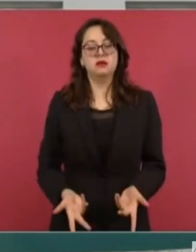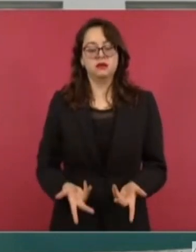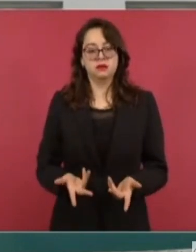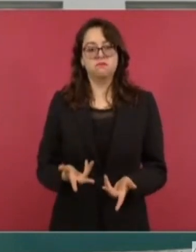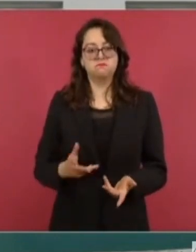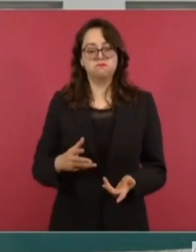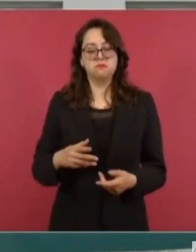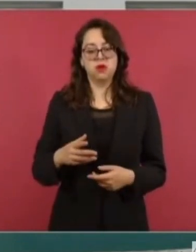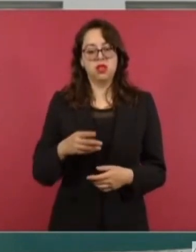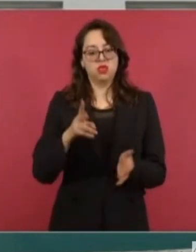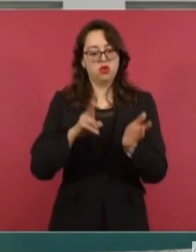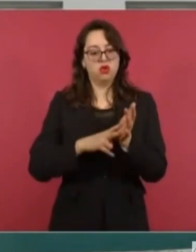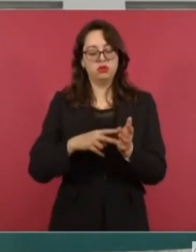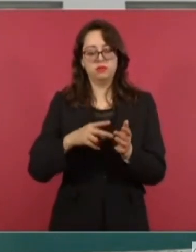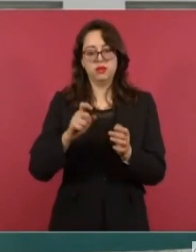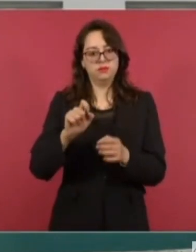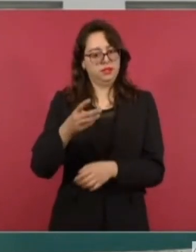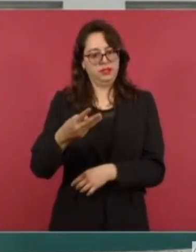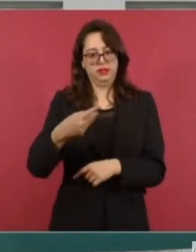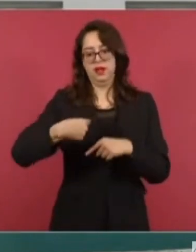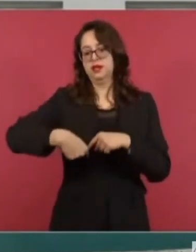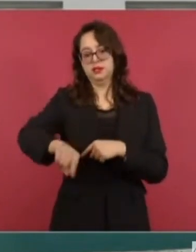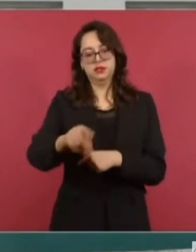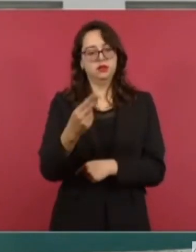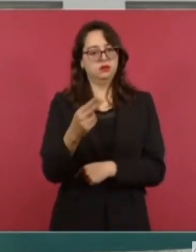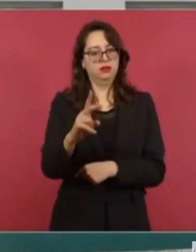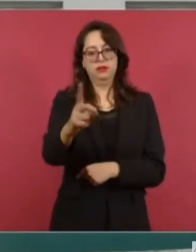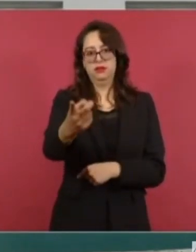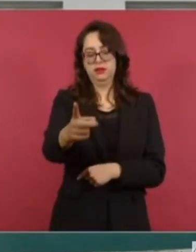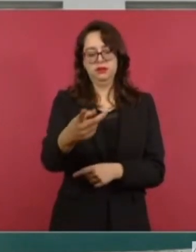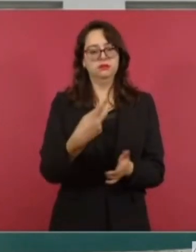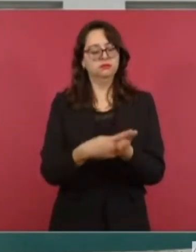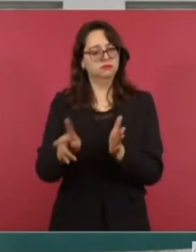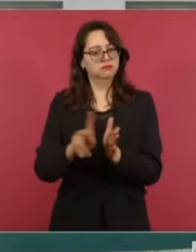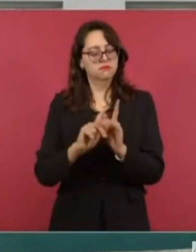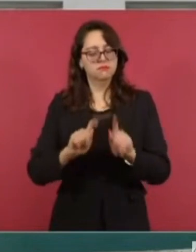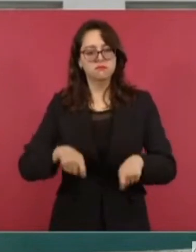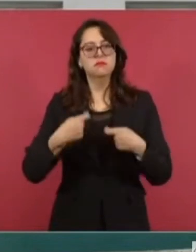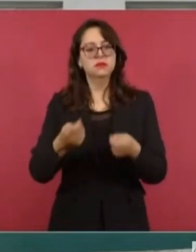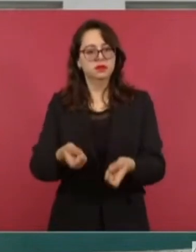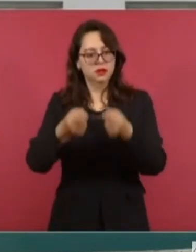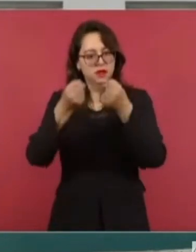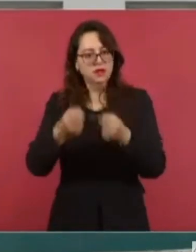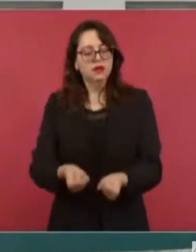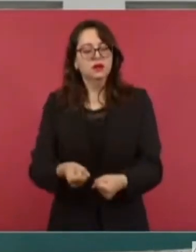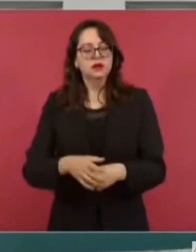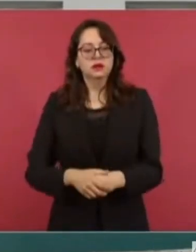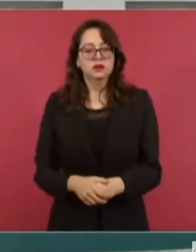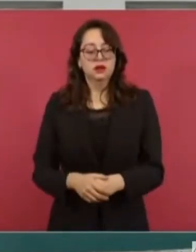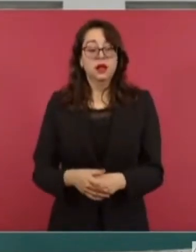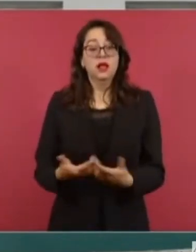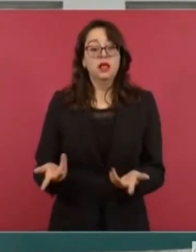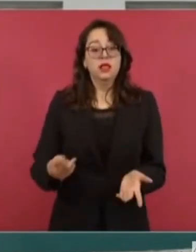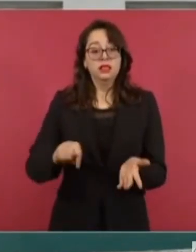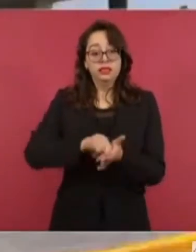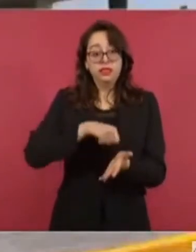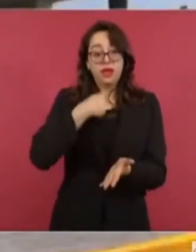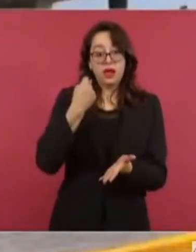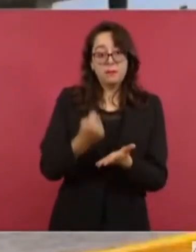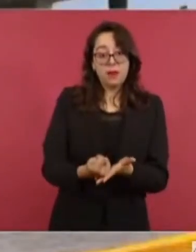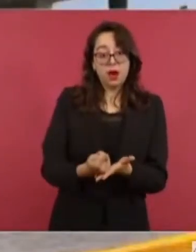en 2023 tendrán una base del IMSS Bienestar. En el caso de Tamaulipas, tenemos